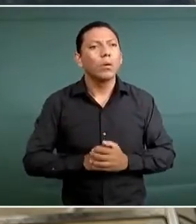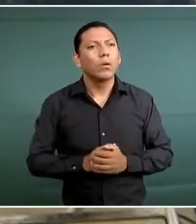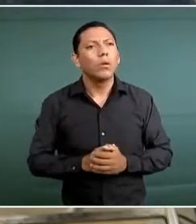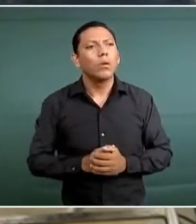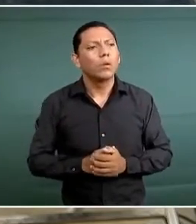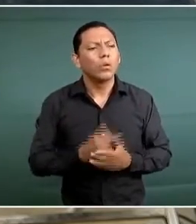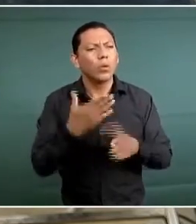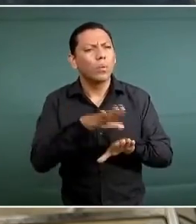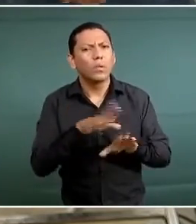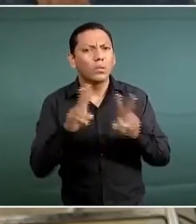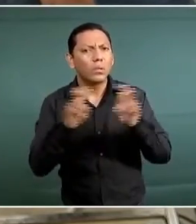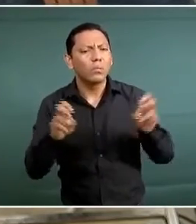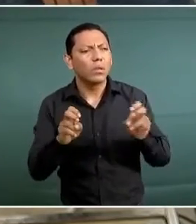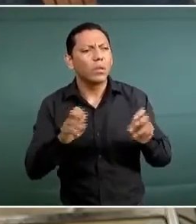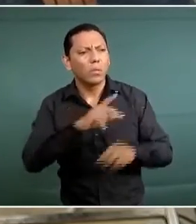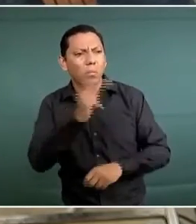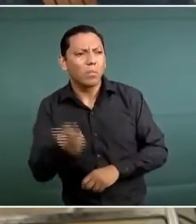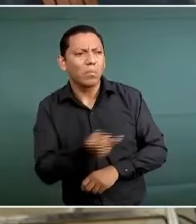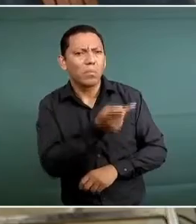preguntarle